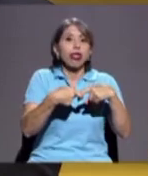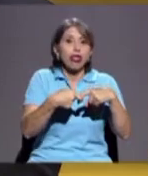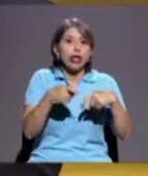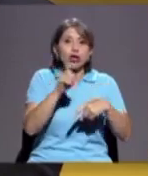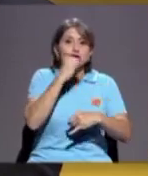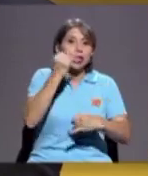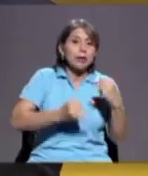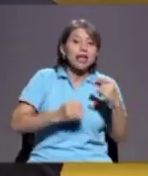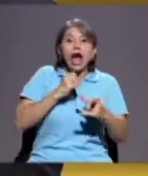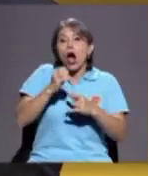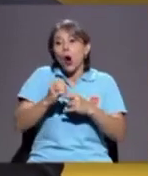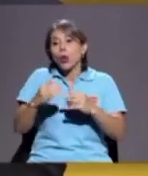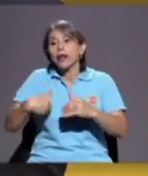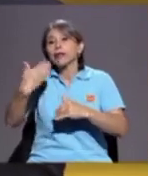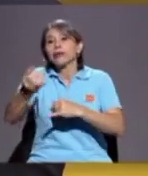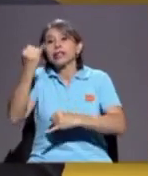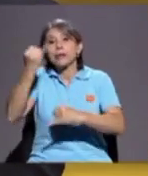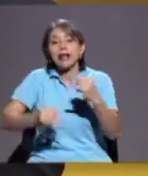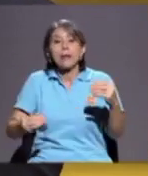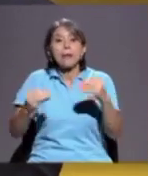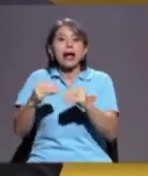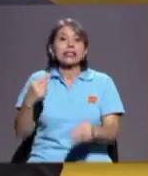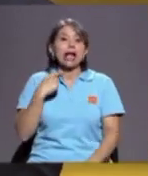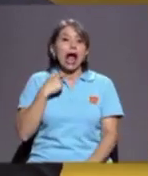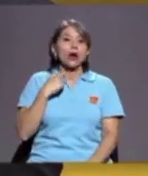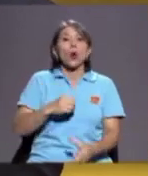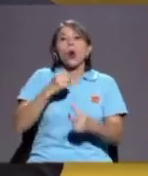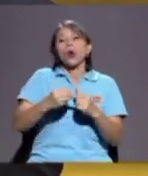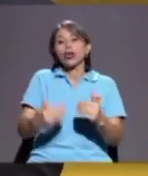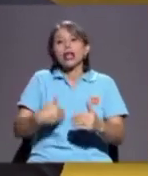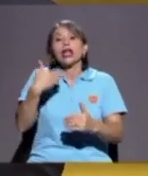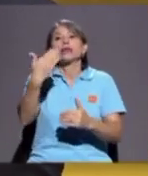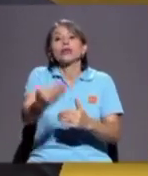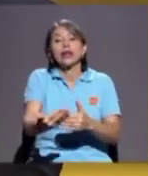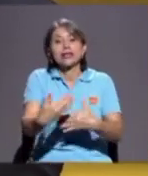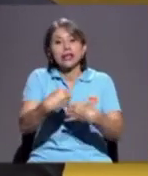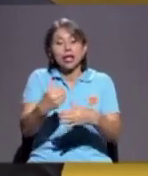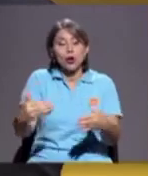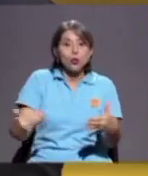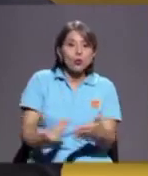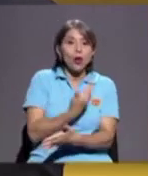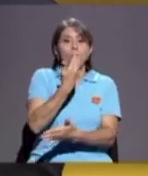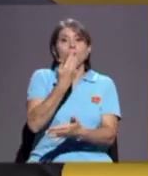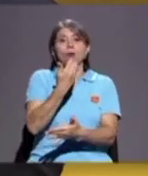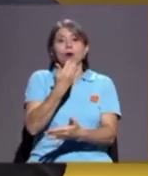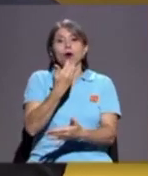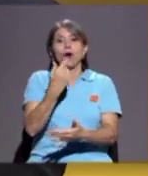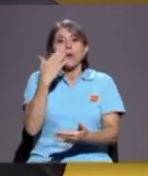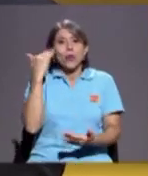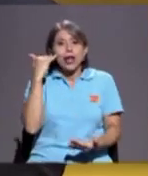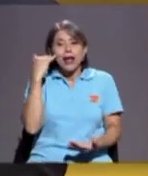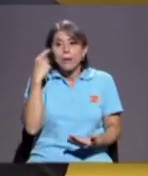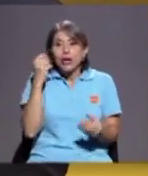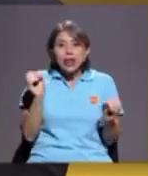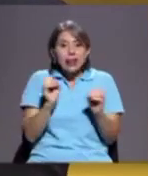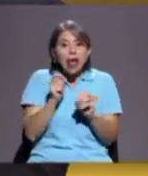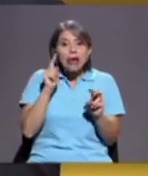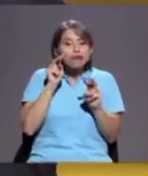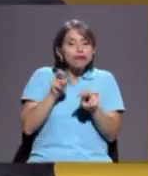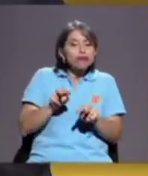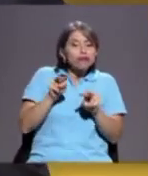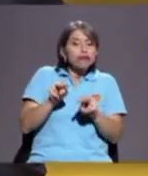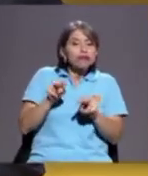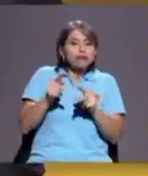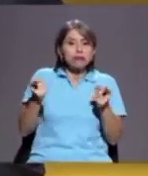caro, ¿verdad? O hay que volverlo a hacer de nuevo, ¿verdad? Porque no hubo un seguimiento en el camino de qué es lo que está pasando. Y una de